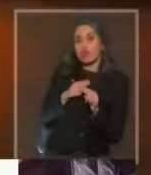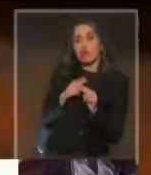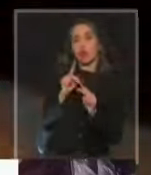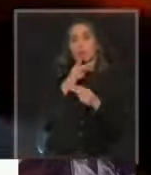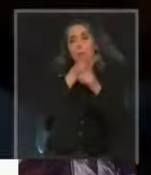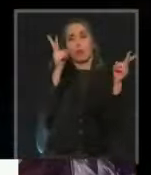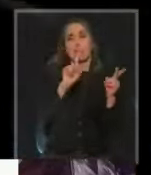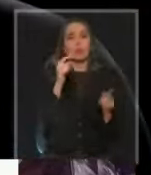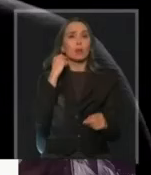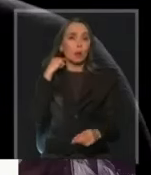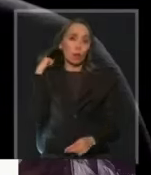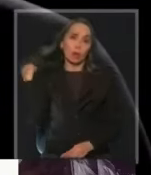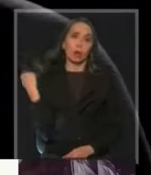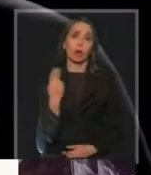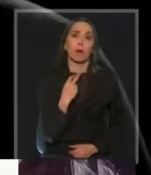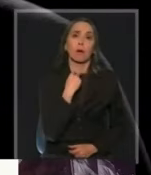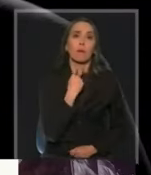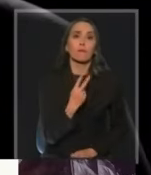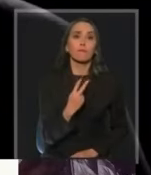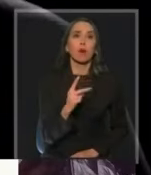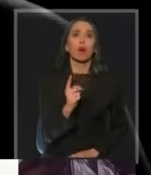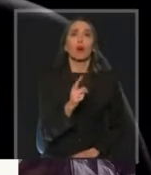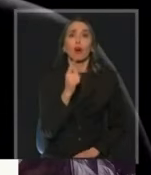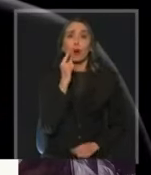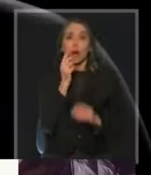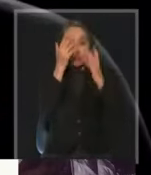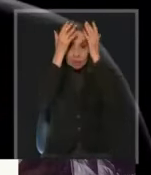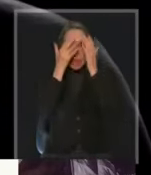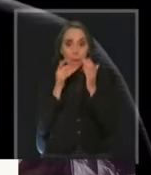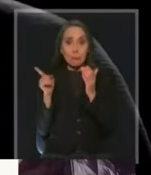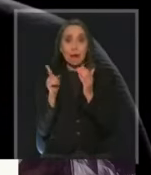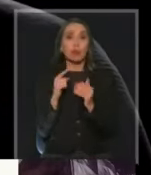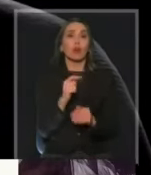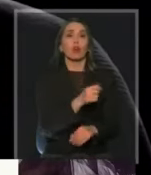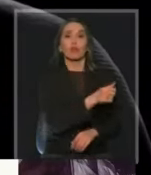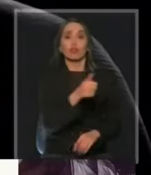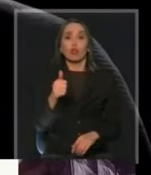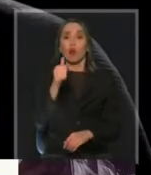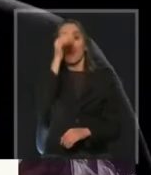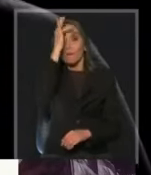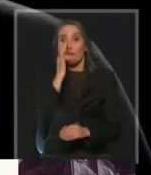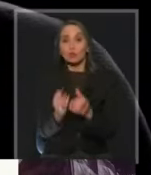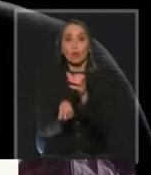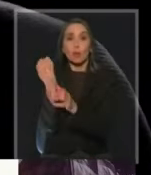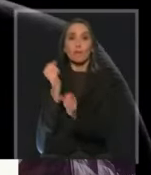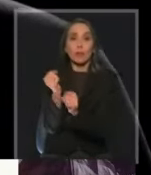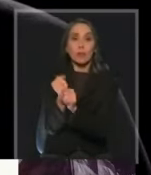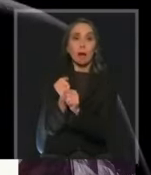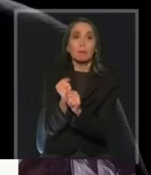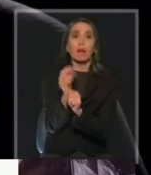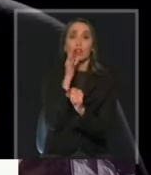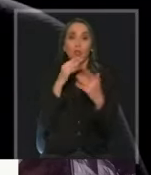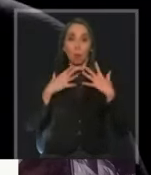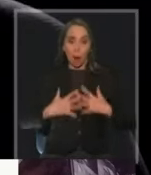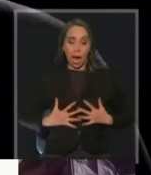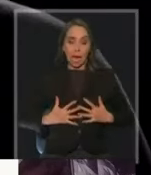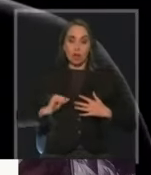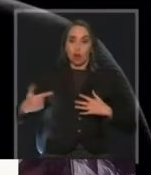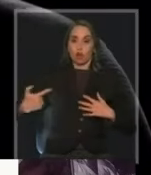todos tienen los chalecos antibalas, los funcionarios nuevos que ingresaron, los colegas nuevos que ingresaron, cierto, la asociación no tienen chaleco, no se les ha